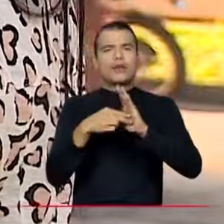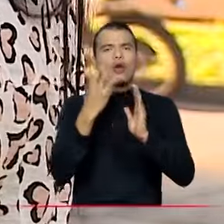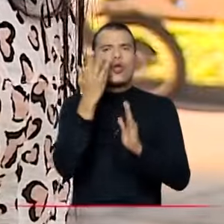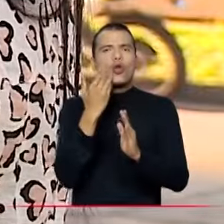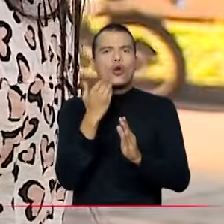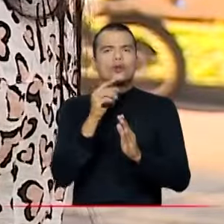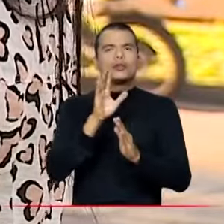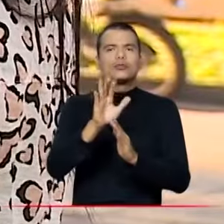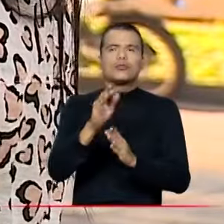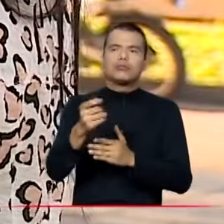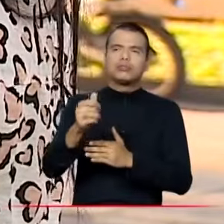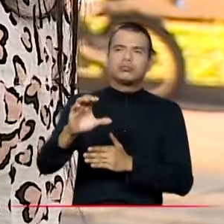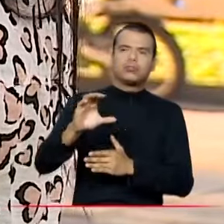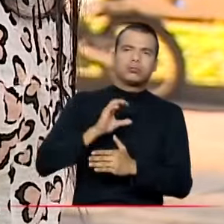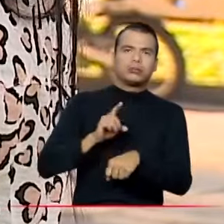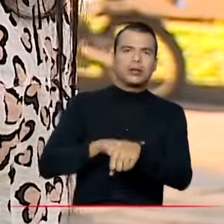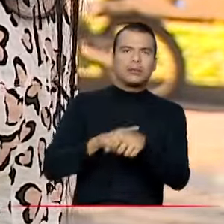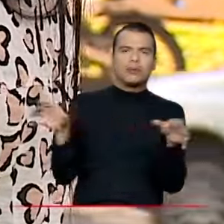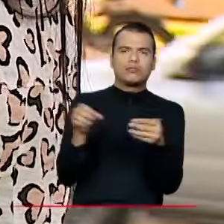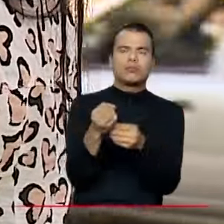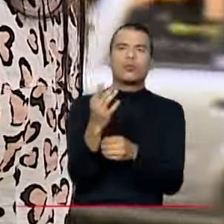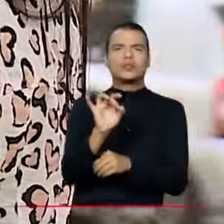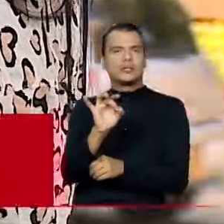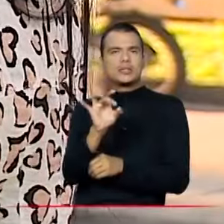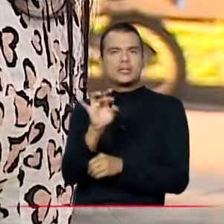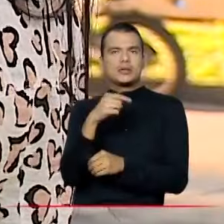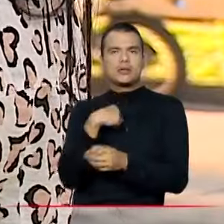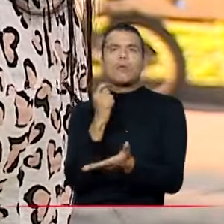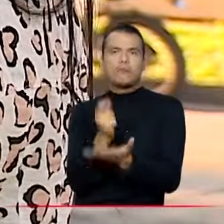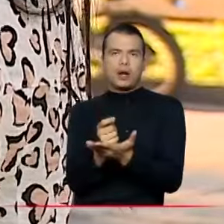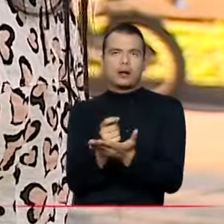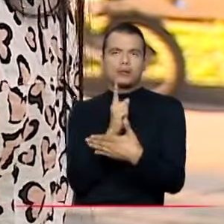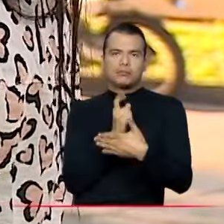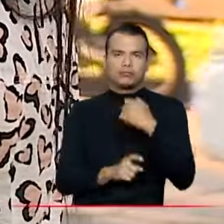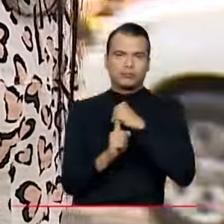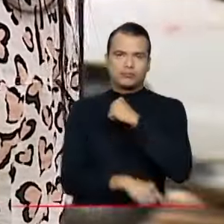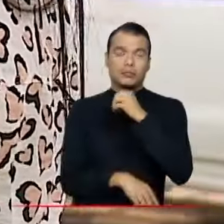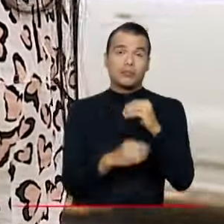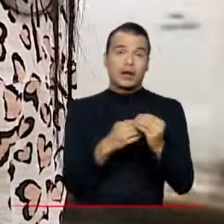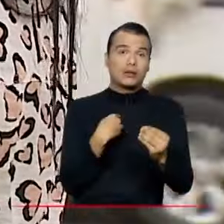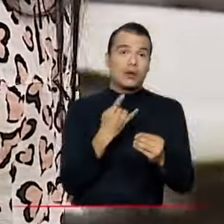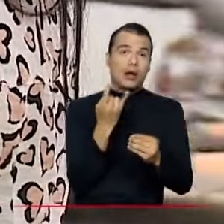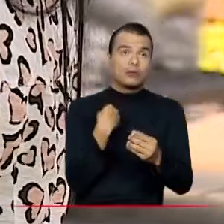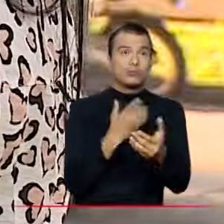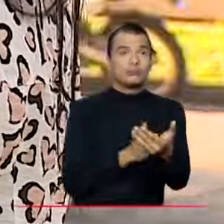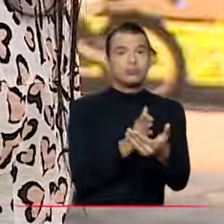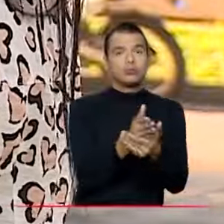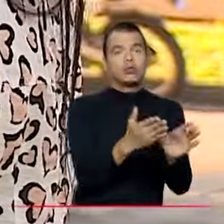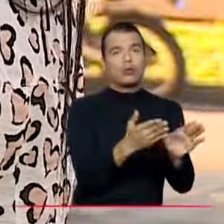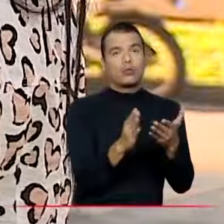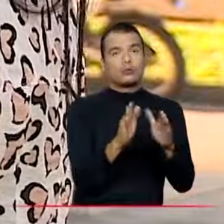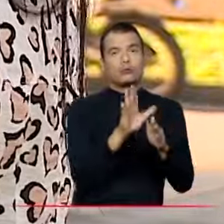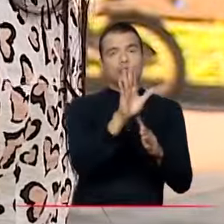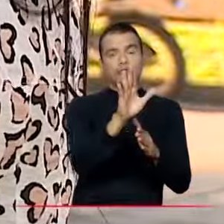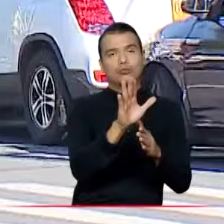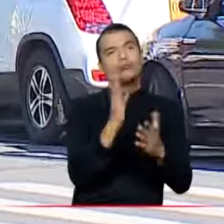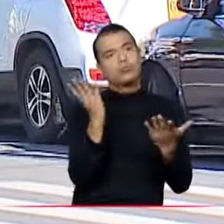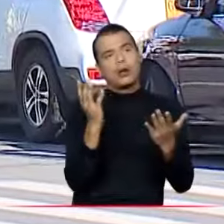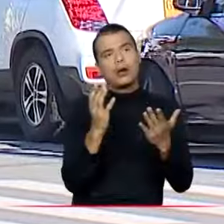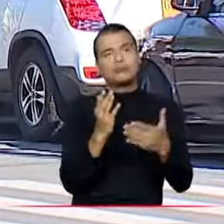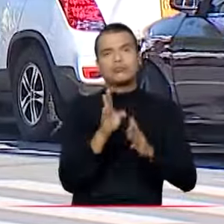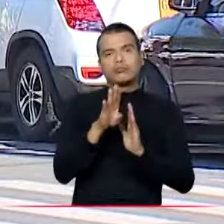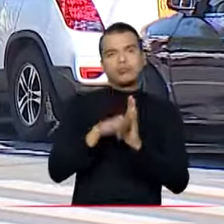vigentes y tienen un descuento del 50% a realizar el curso de seguridad